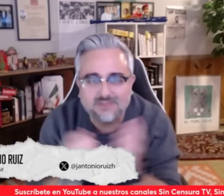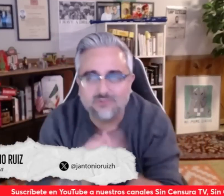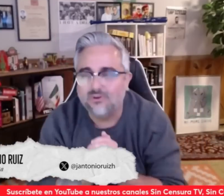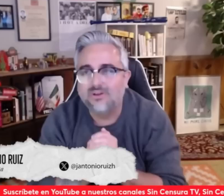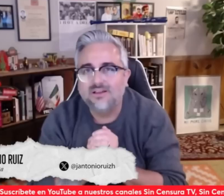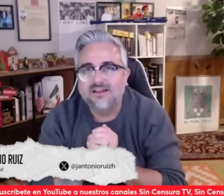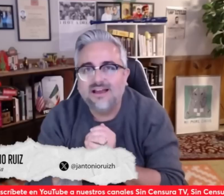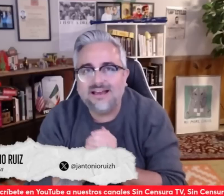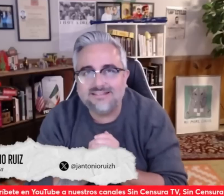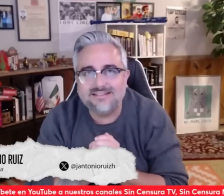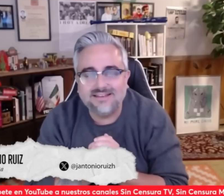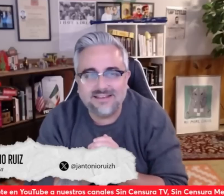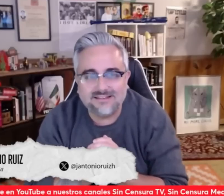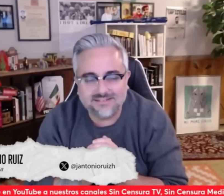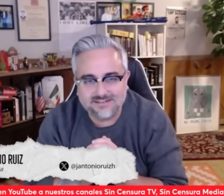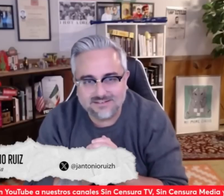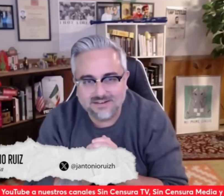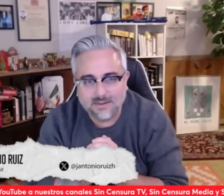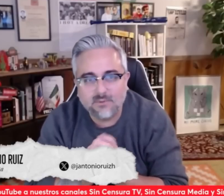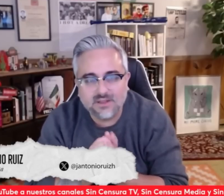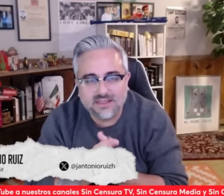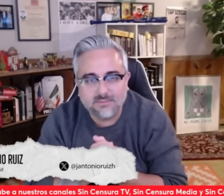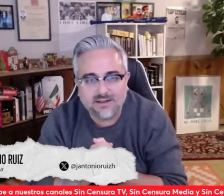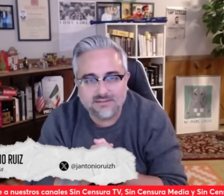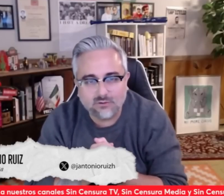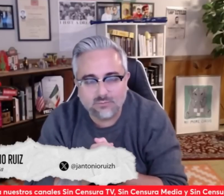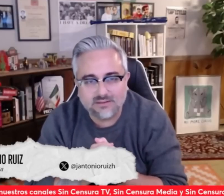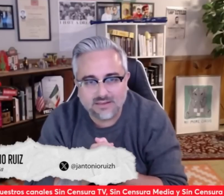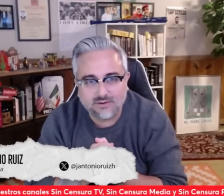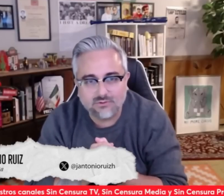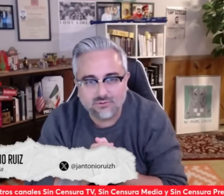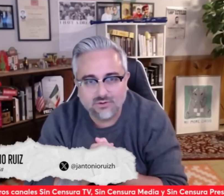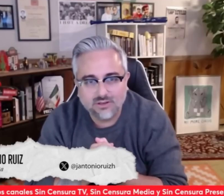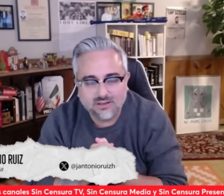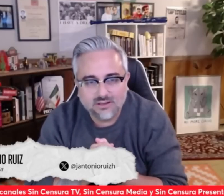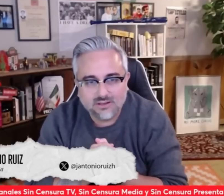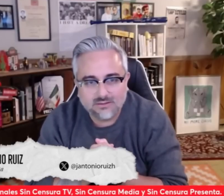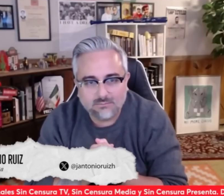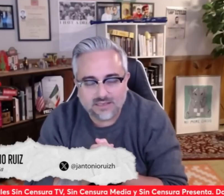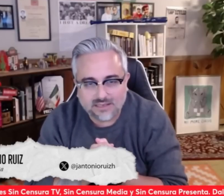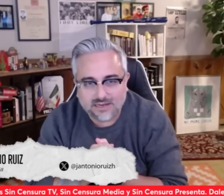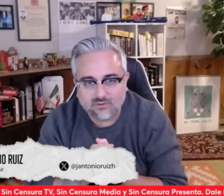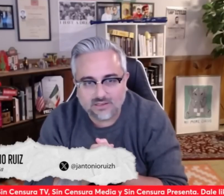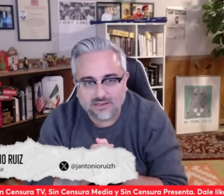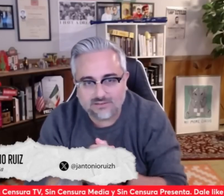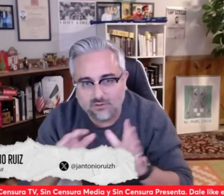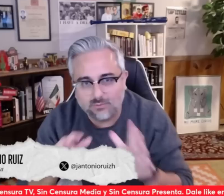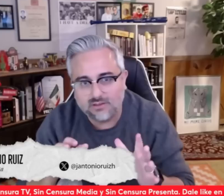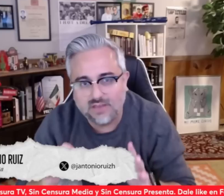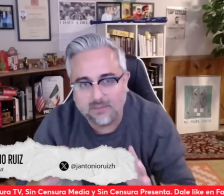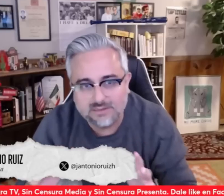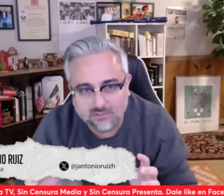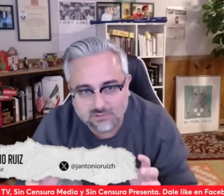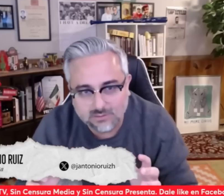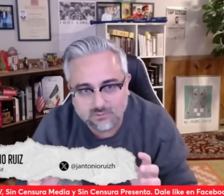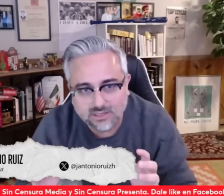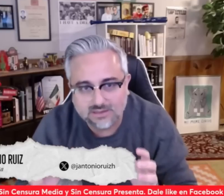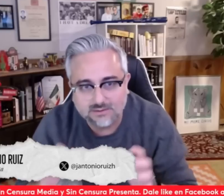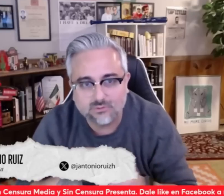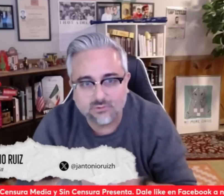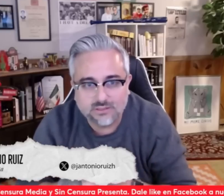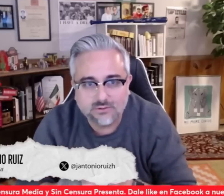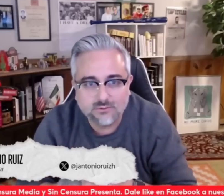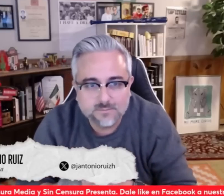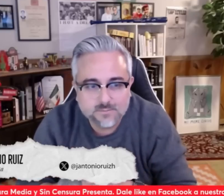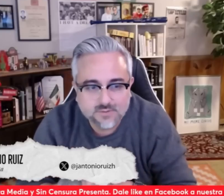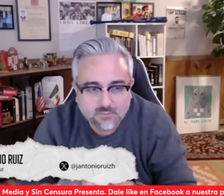también en eso, así tiene que ser. La prioridad van a ser los paisanos mexicanos en el exterior, específicamente los que estamos acá en